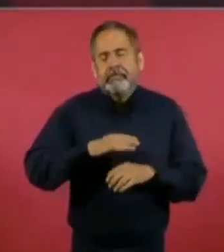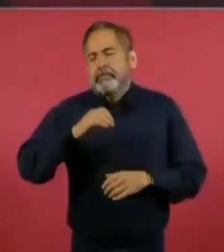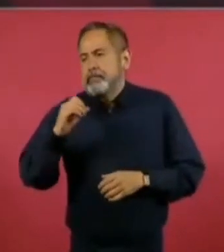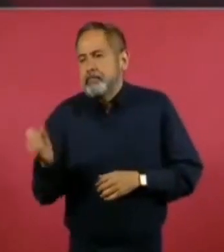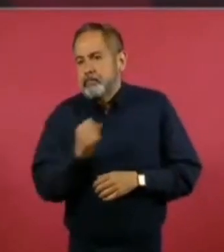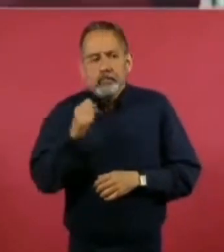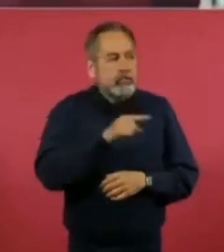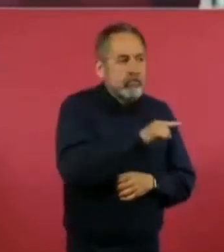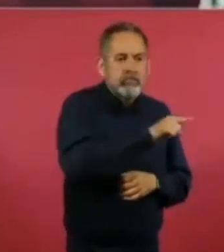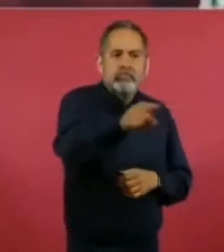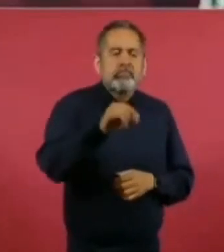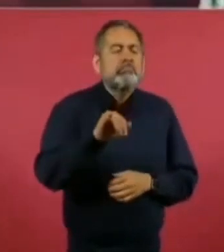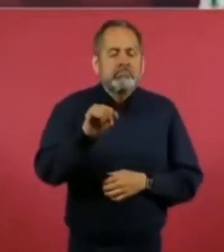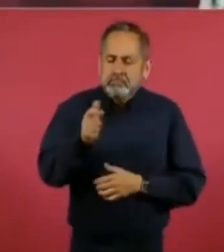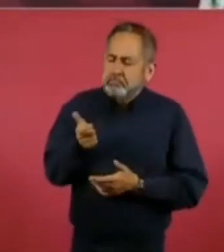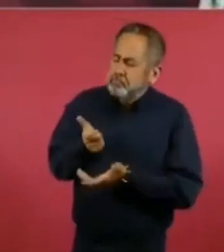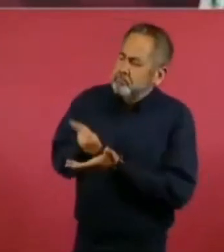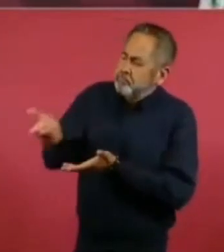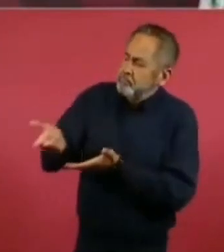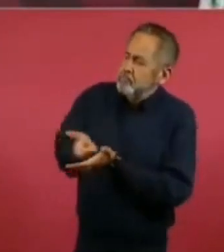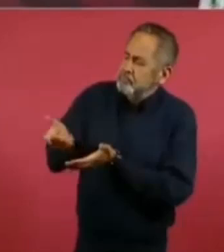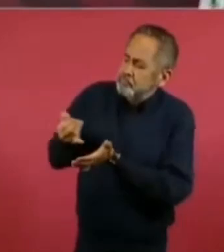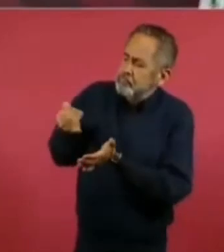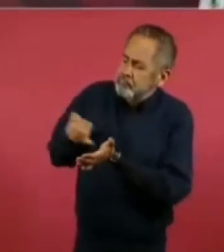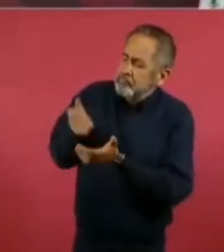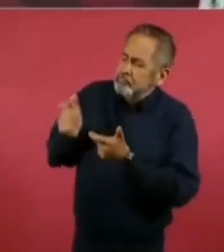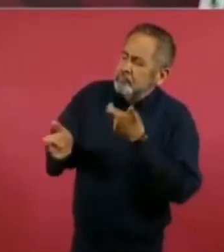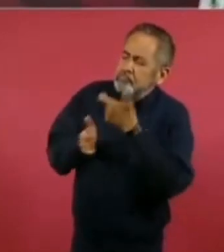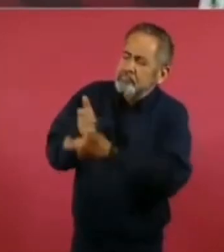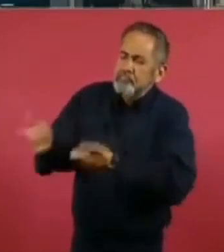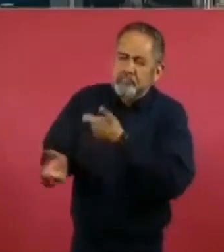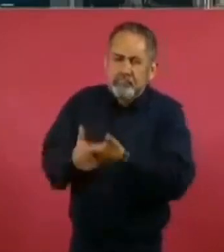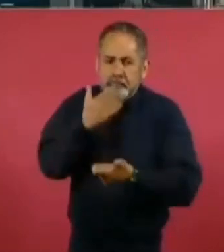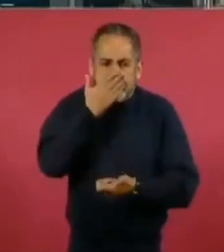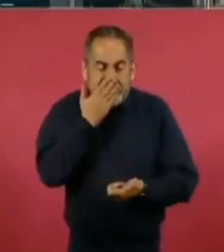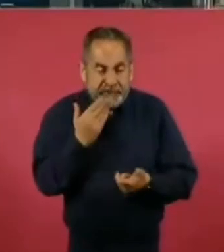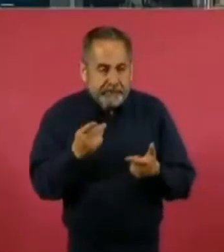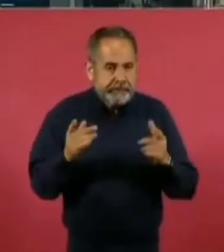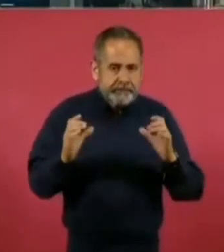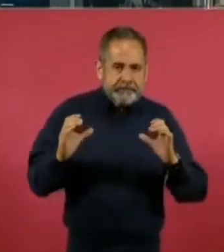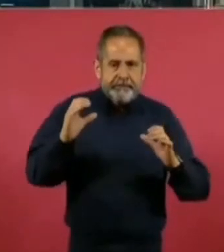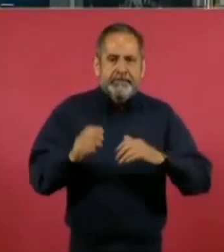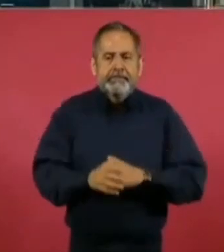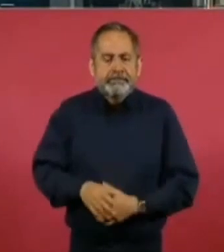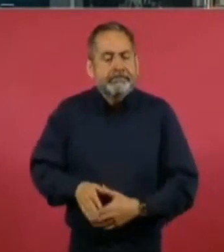Afortunadamente sí recaudamos y salimos adelante. Cuestión de equilibrio entonces